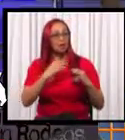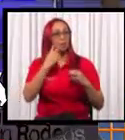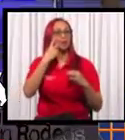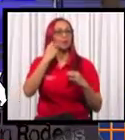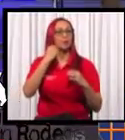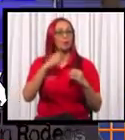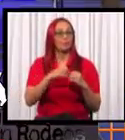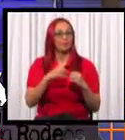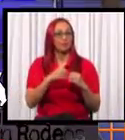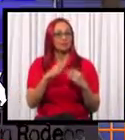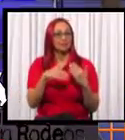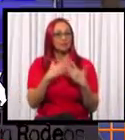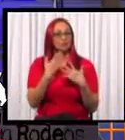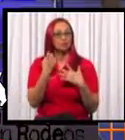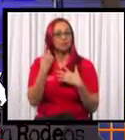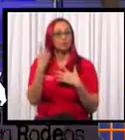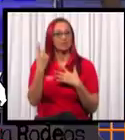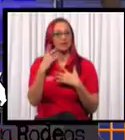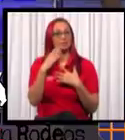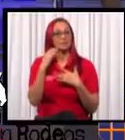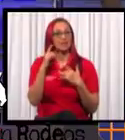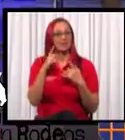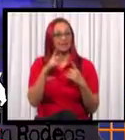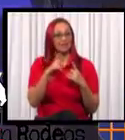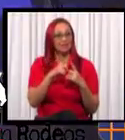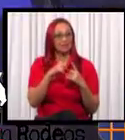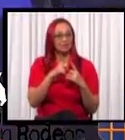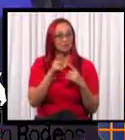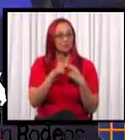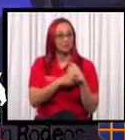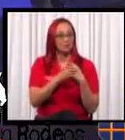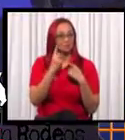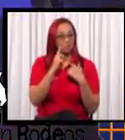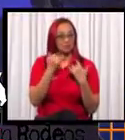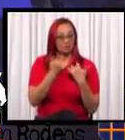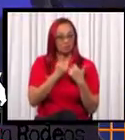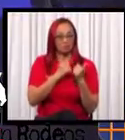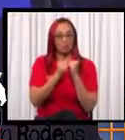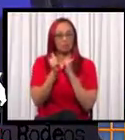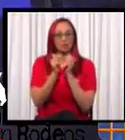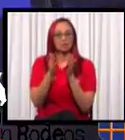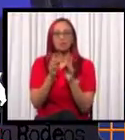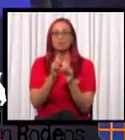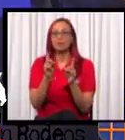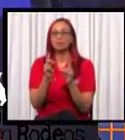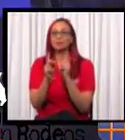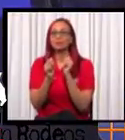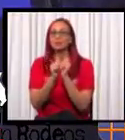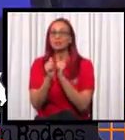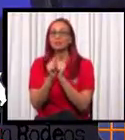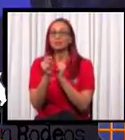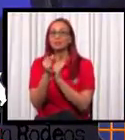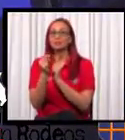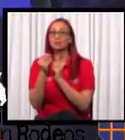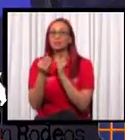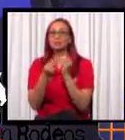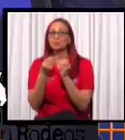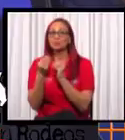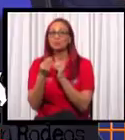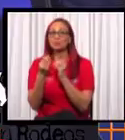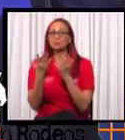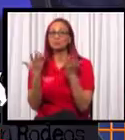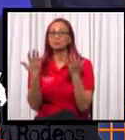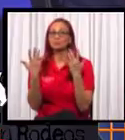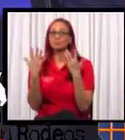todos comprendamos el hecho de ser un país, porque somos competitivos, pero es un país donde los costos de producción, para nadie